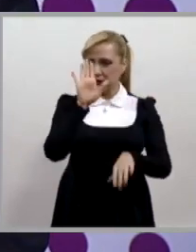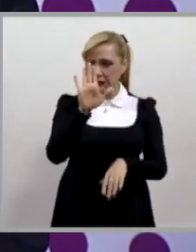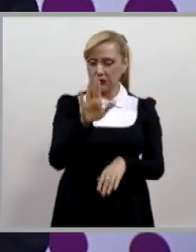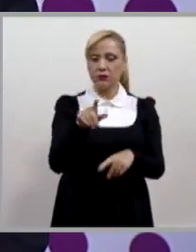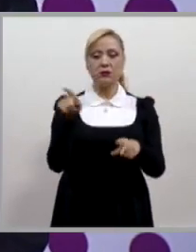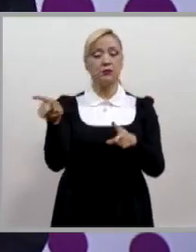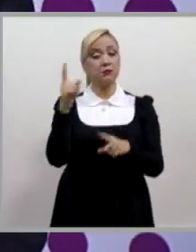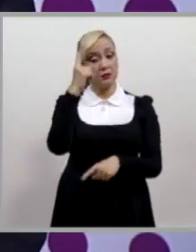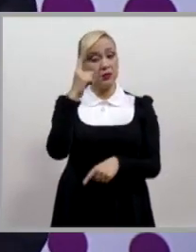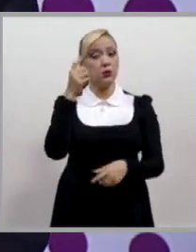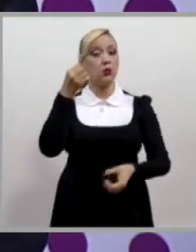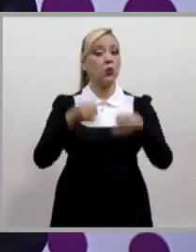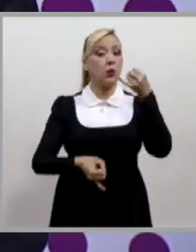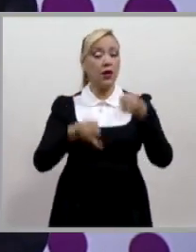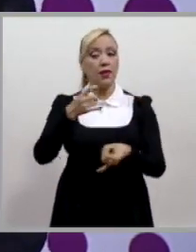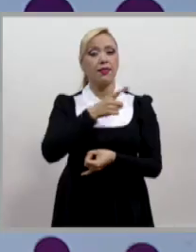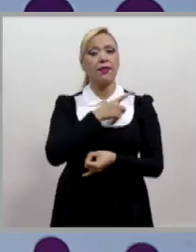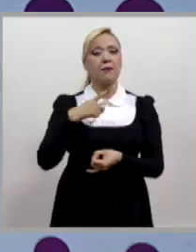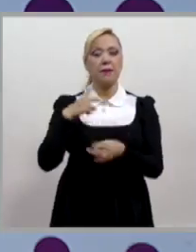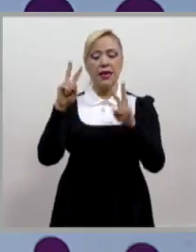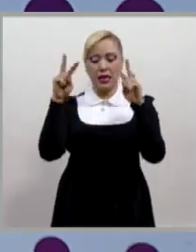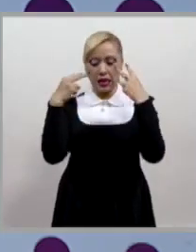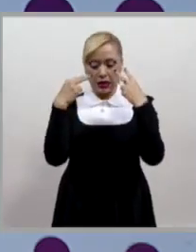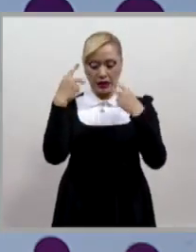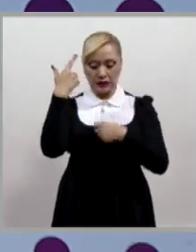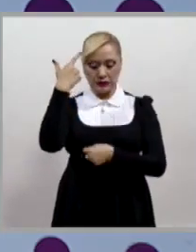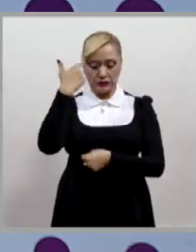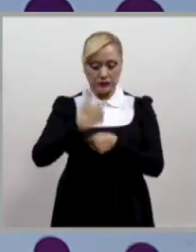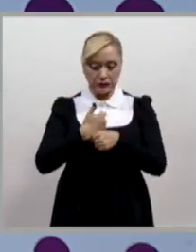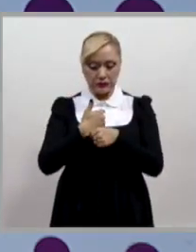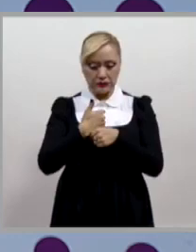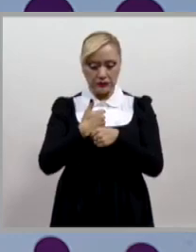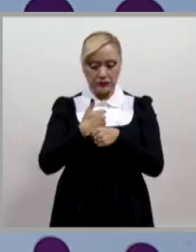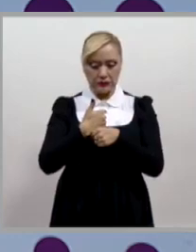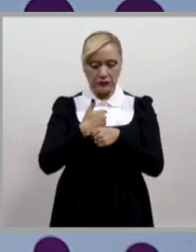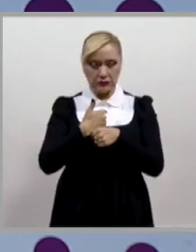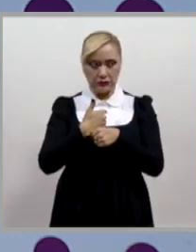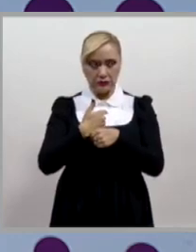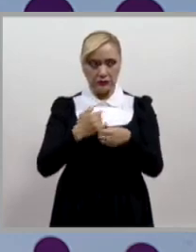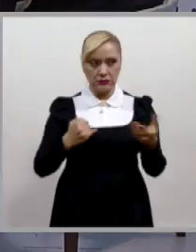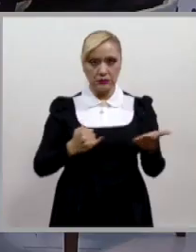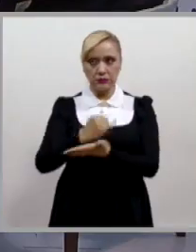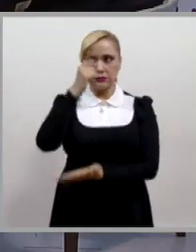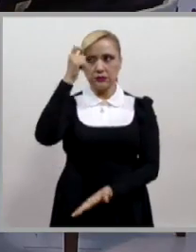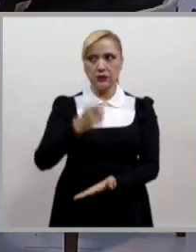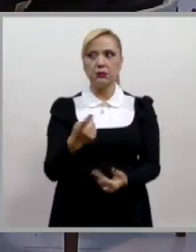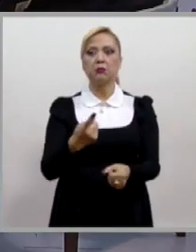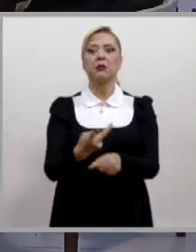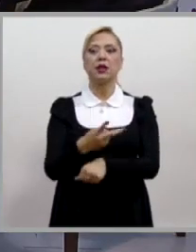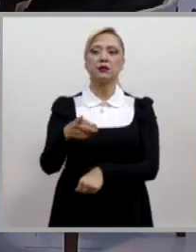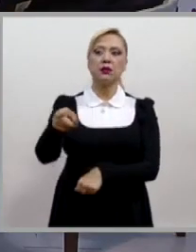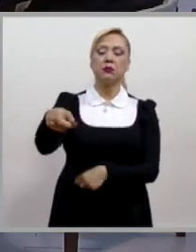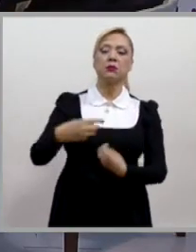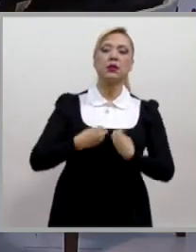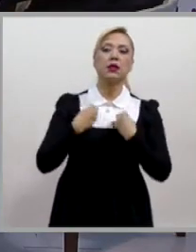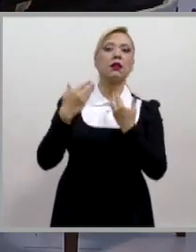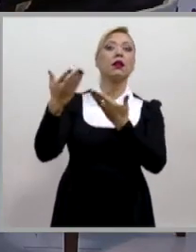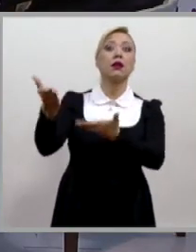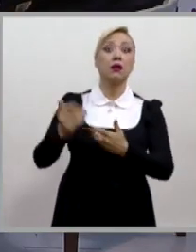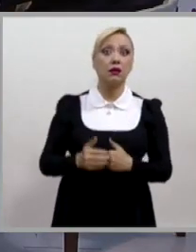los juzgadores, deben de darse cuenta de los efectos que imprimen en sus sentencias. Sus efectos, sin duda